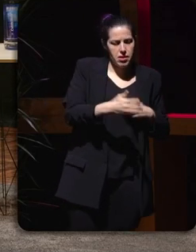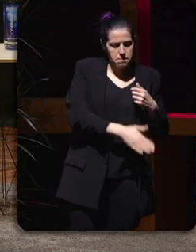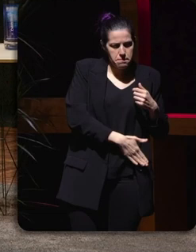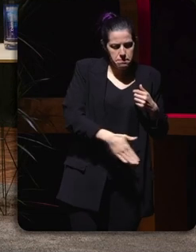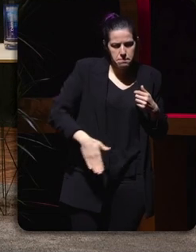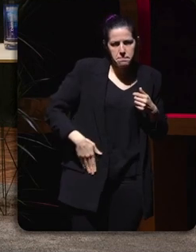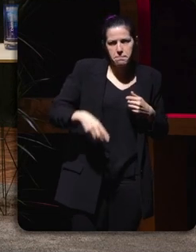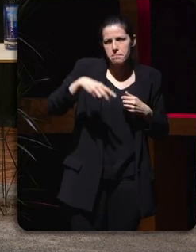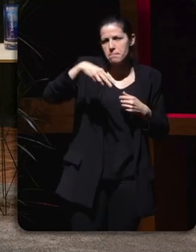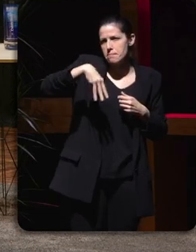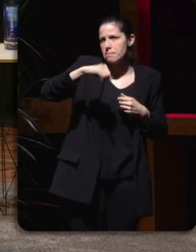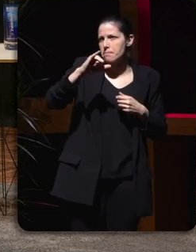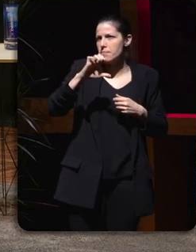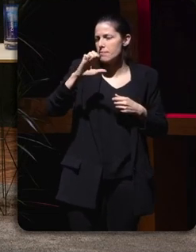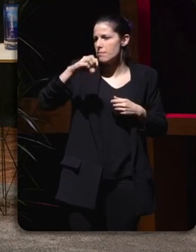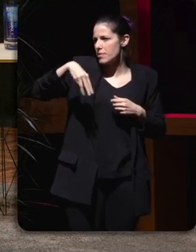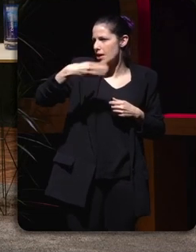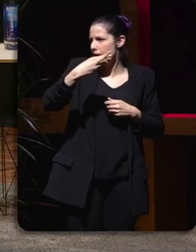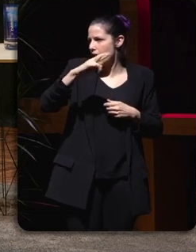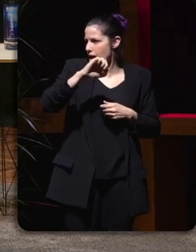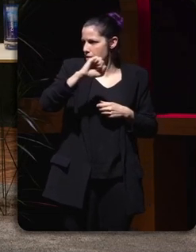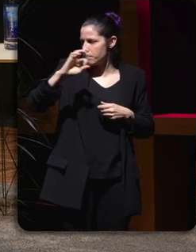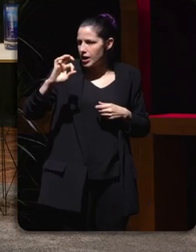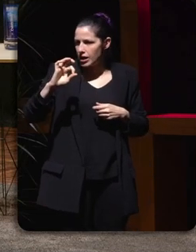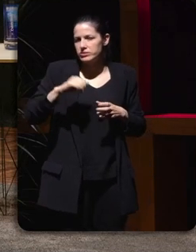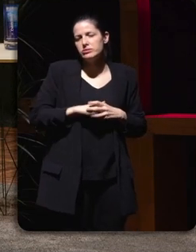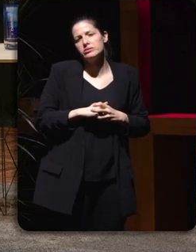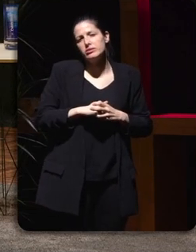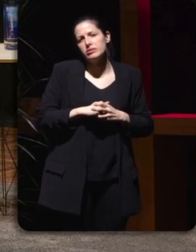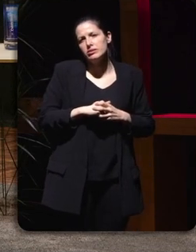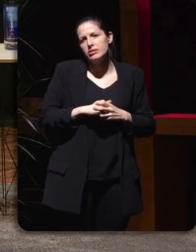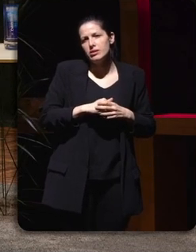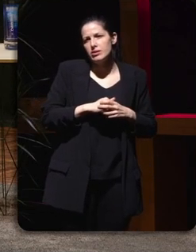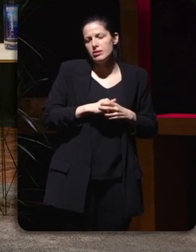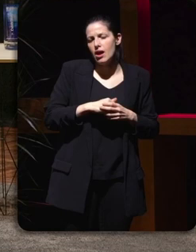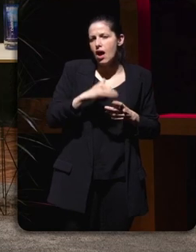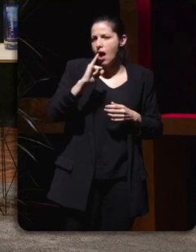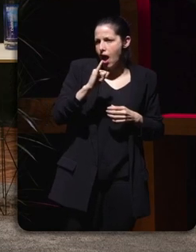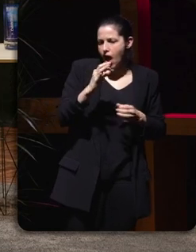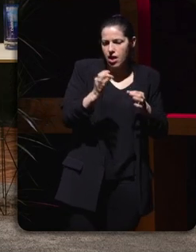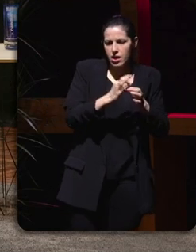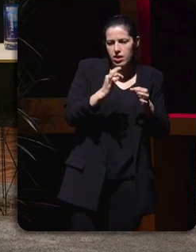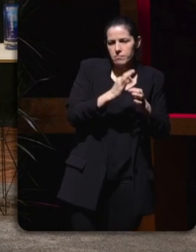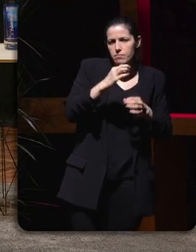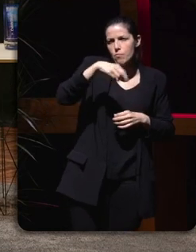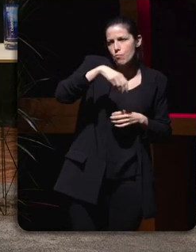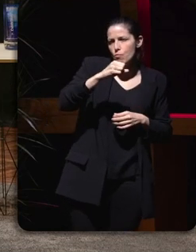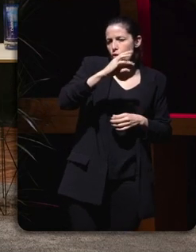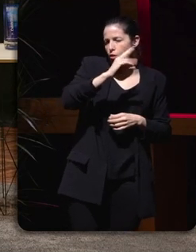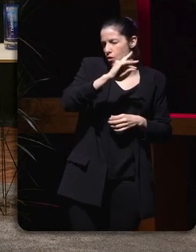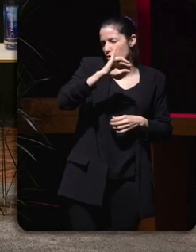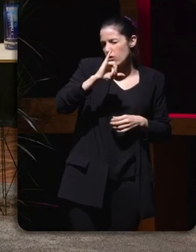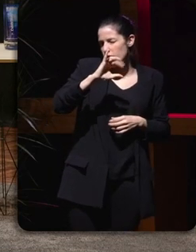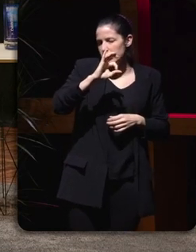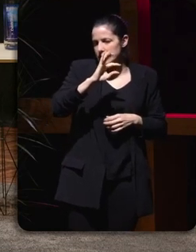piernas jirafa y jirafa o periodista y periodista tenemos modista y modisto y lo puso la RAE no lo puse yo no sé